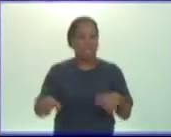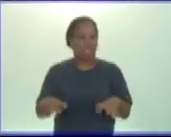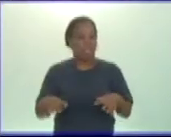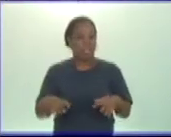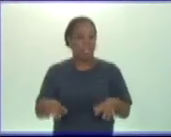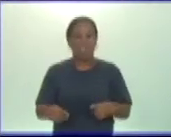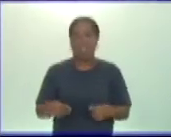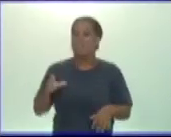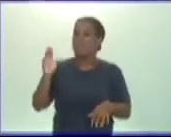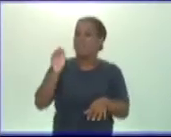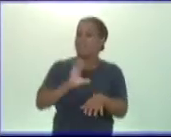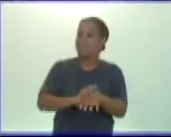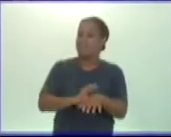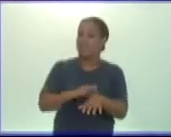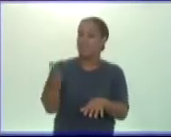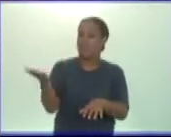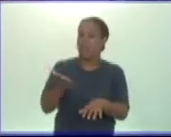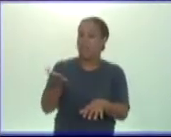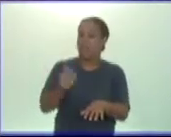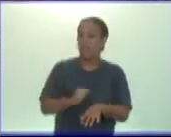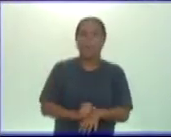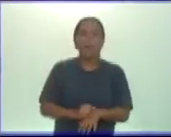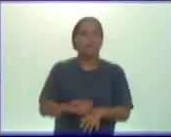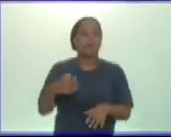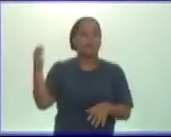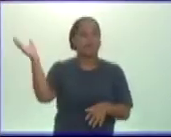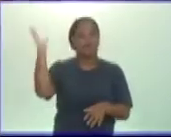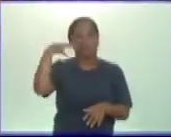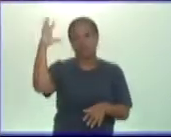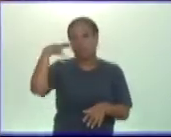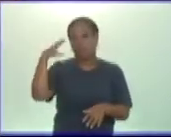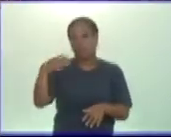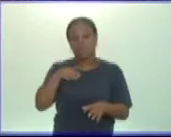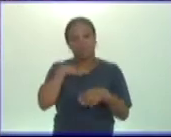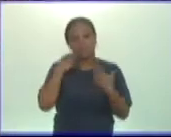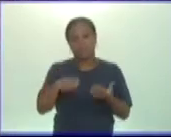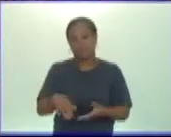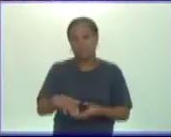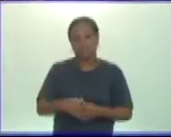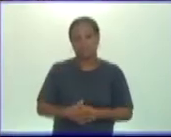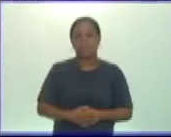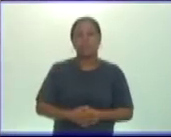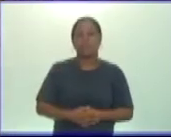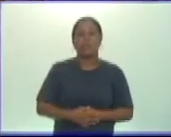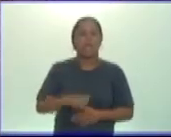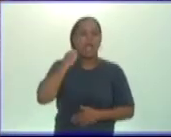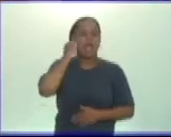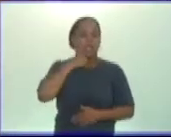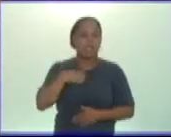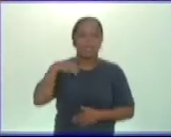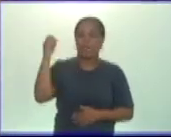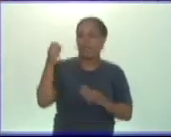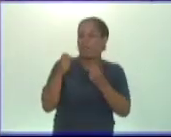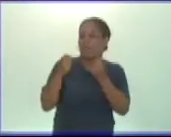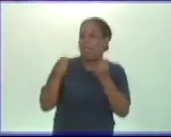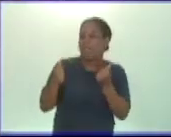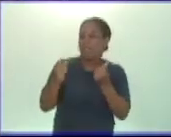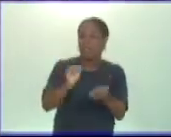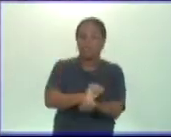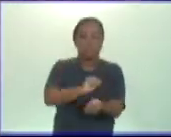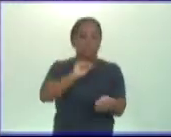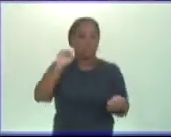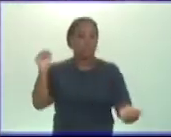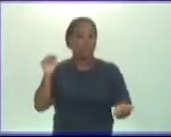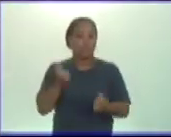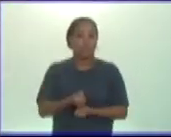plagas, enfermedades y a periodos de sequías o heladas. Además, con el ácido se libera el aluminio,